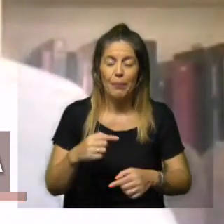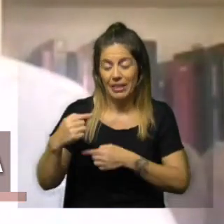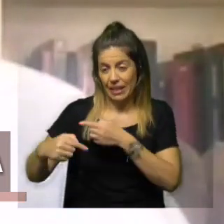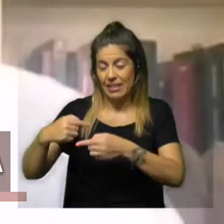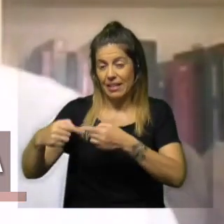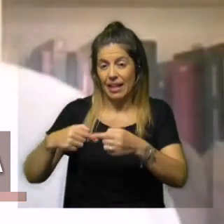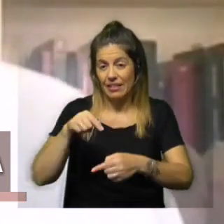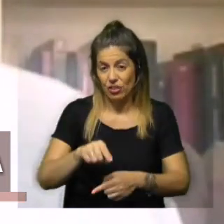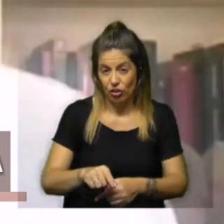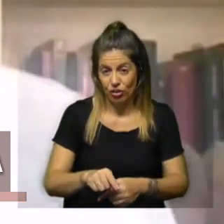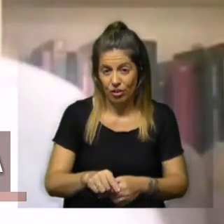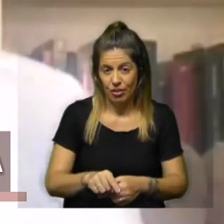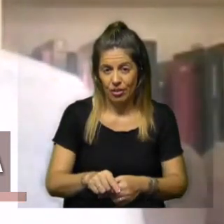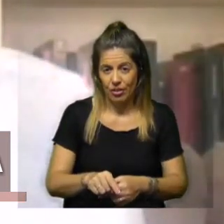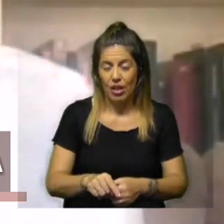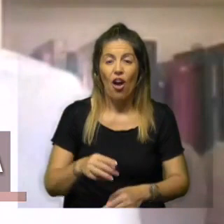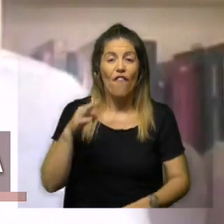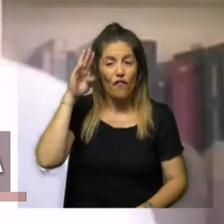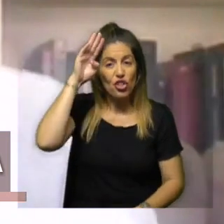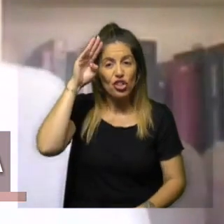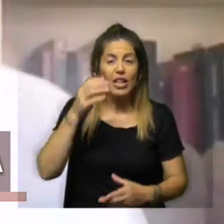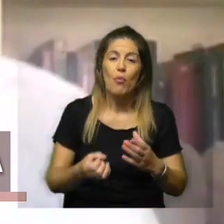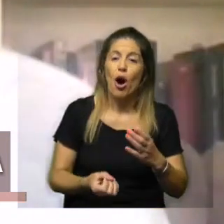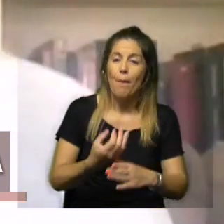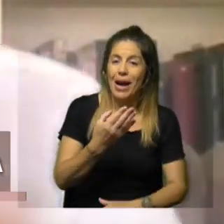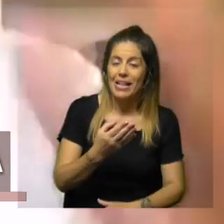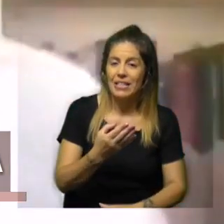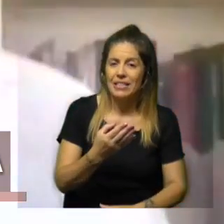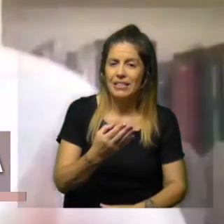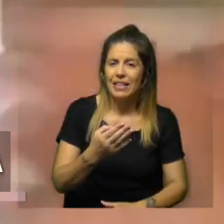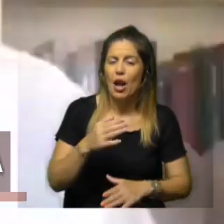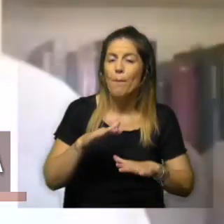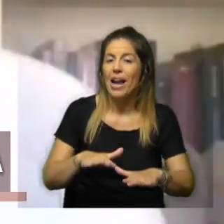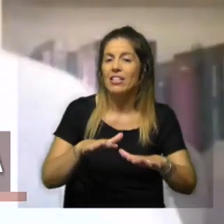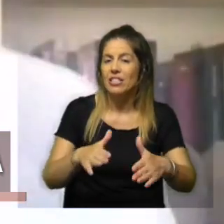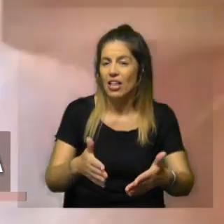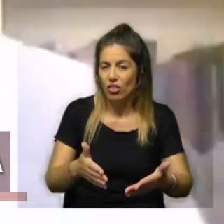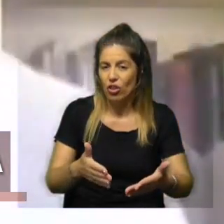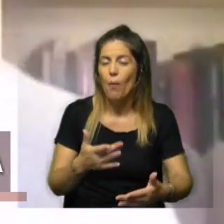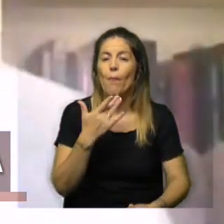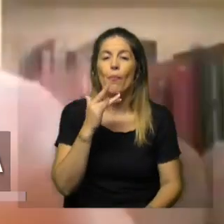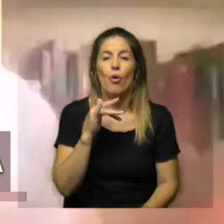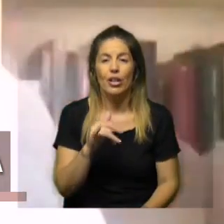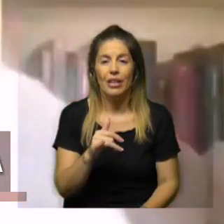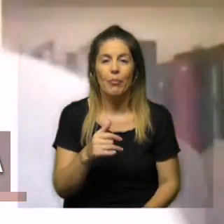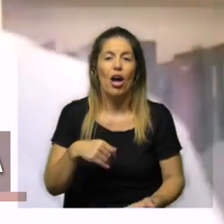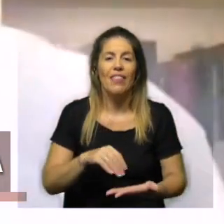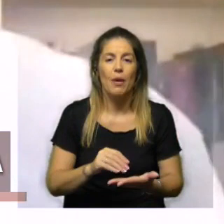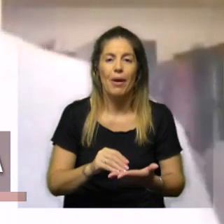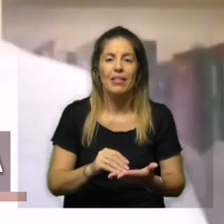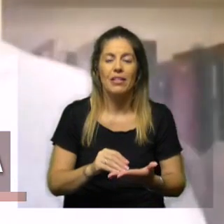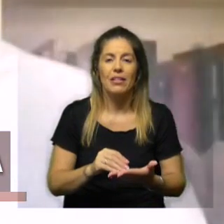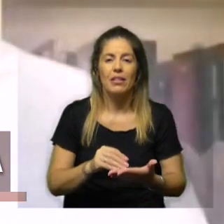¿no? O sea, el bolsonarismo aparece allí marchando, por ejemplo, además de marchar sobre el